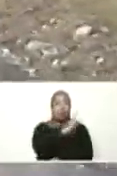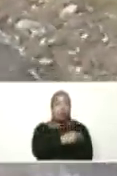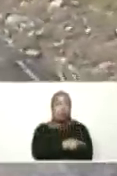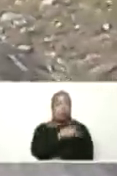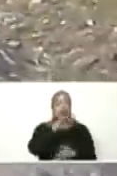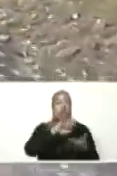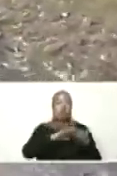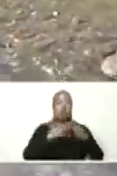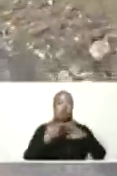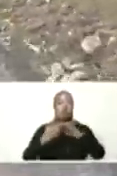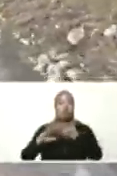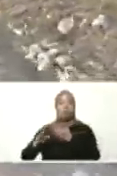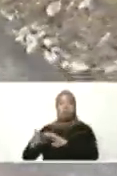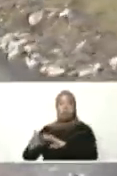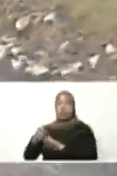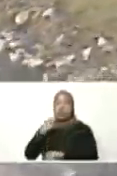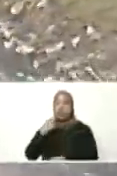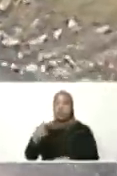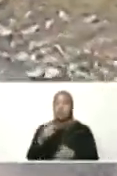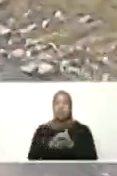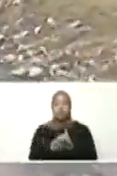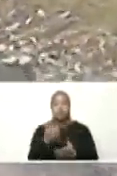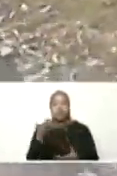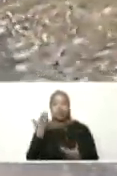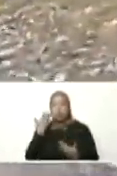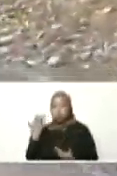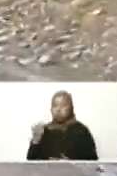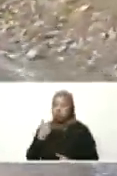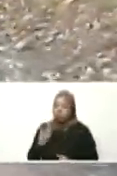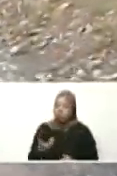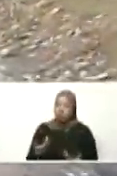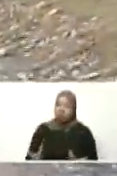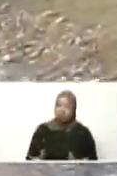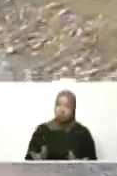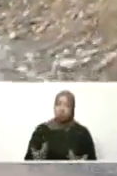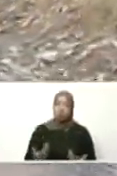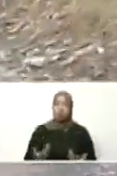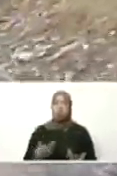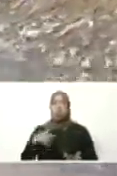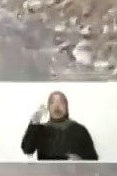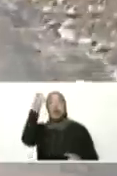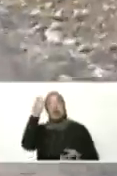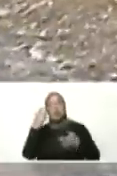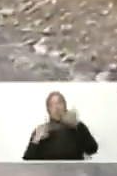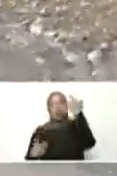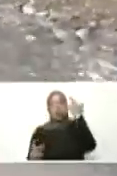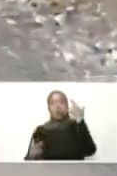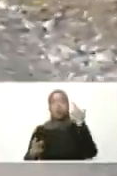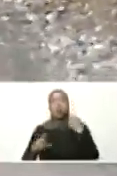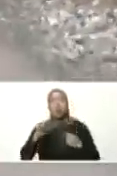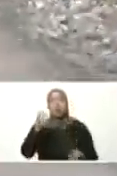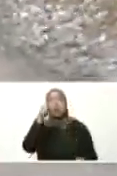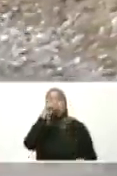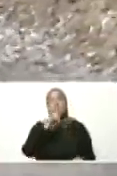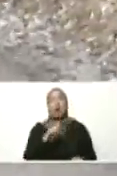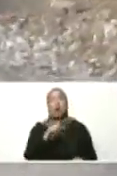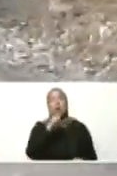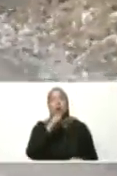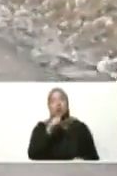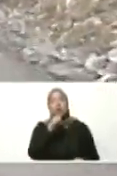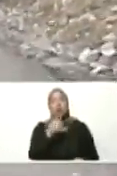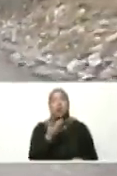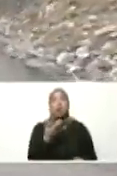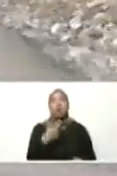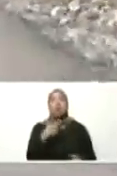del poder popular. ¿Qué dice Riaza? No, presidente, absolutamente. El comandante Chávez nos decía hace 10 años que el indicador